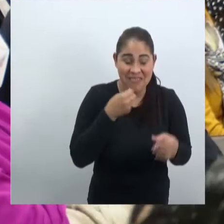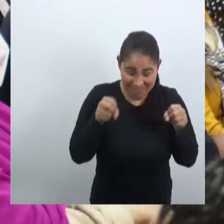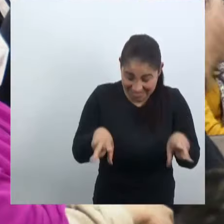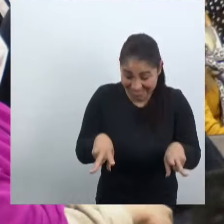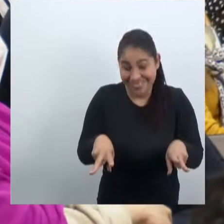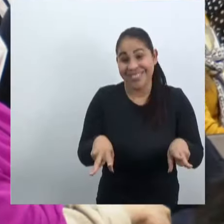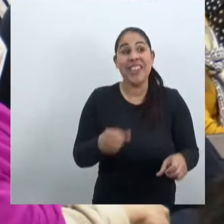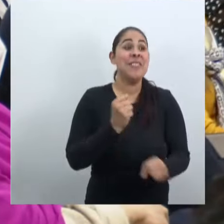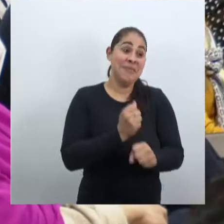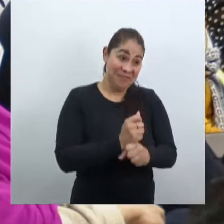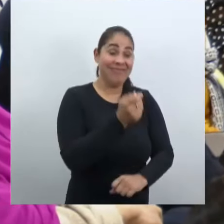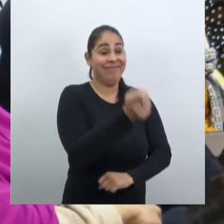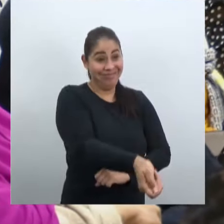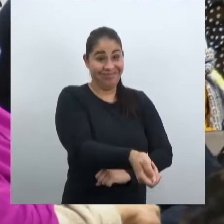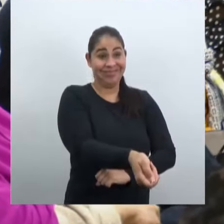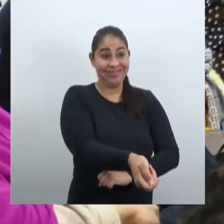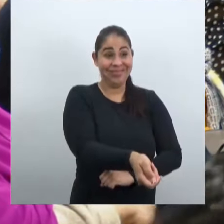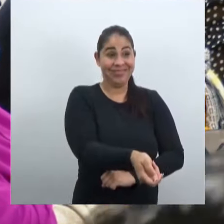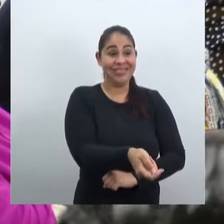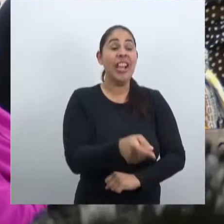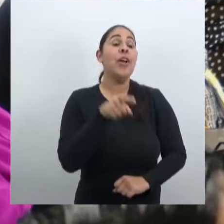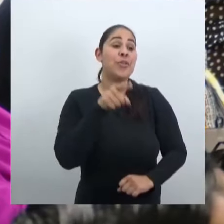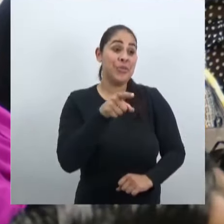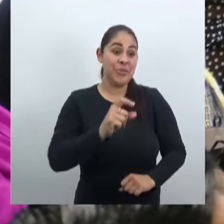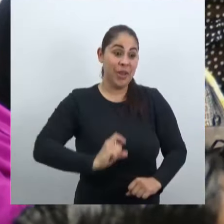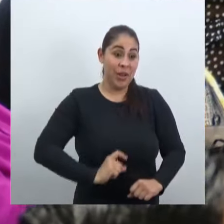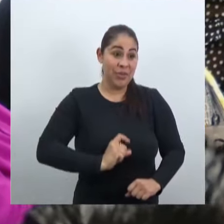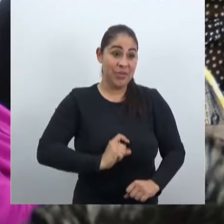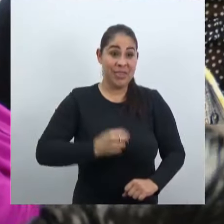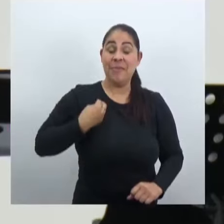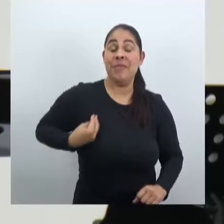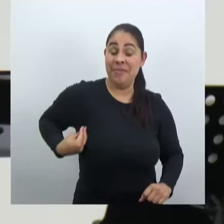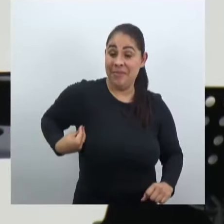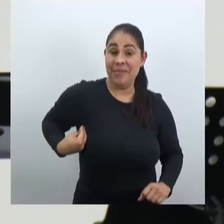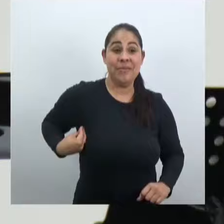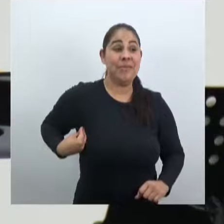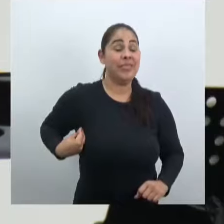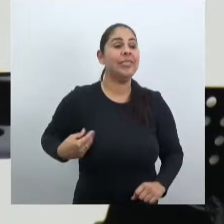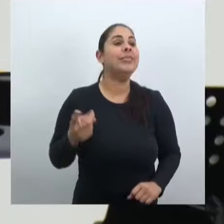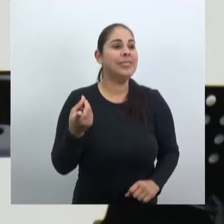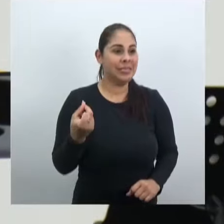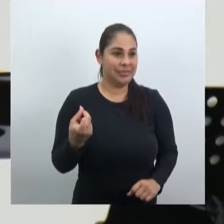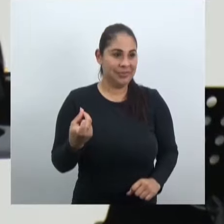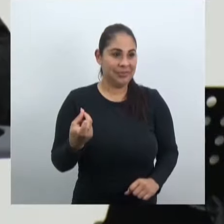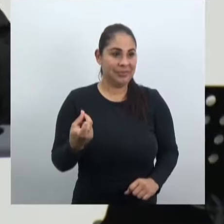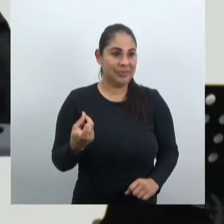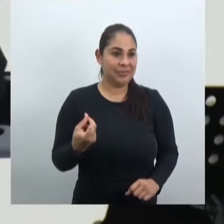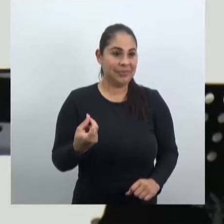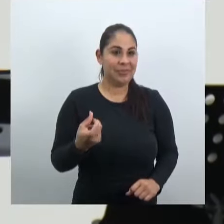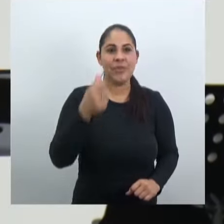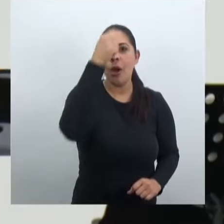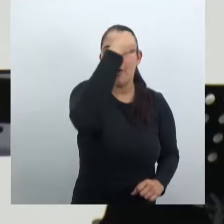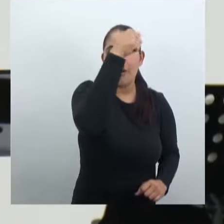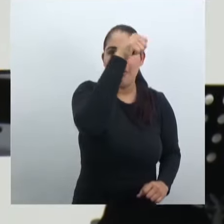dieron. Tú necesitas un propio autoestima. Mira, hombres que no estáis casados,